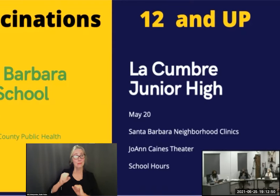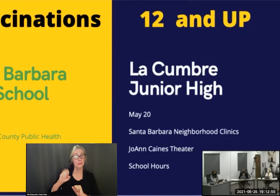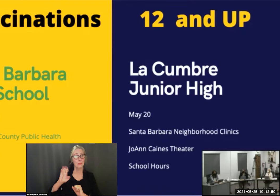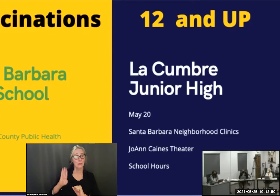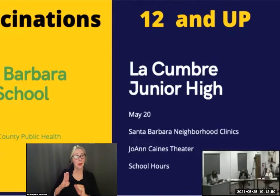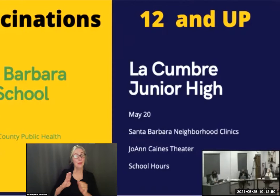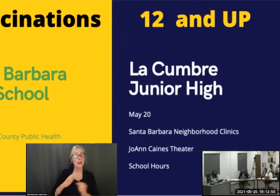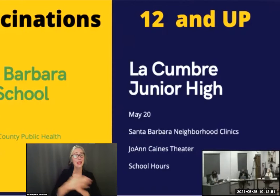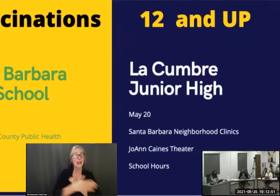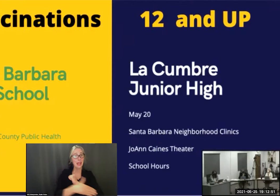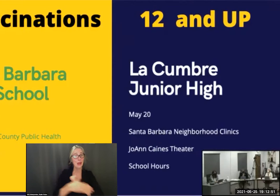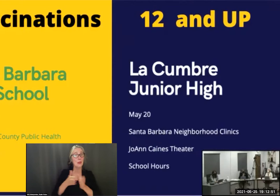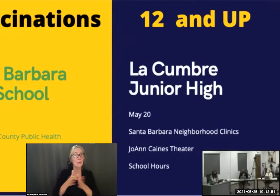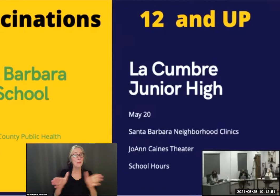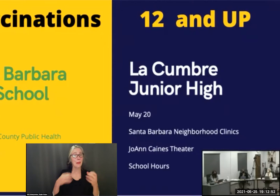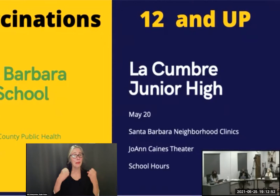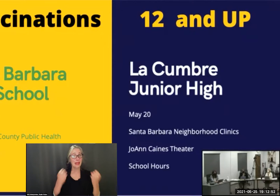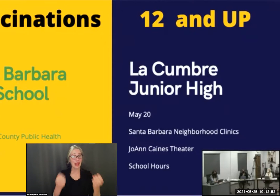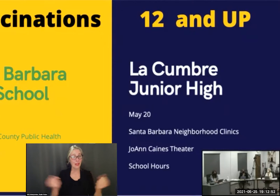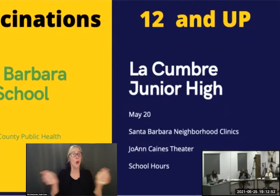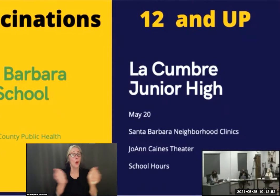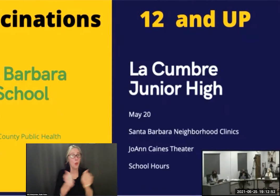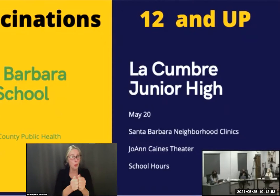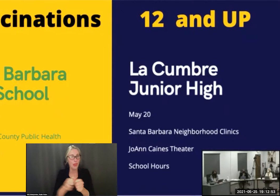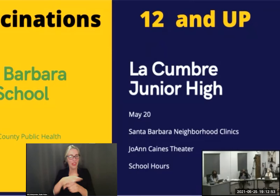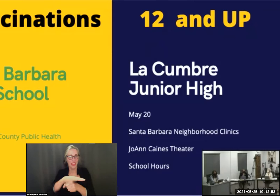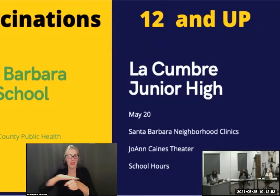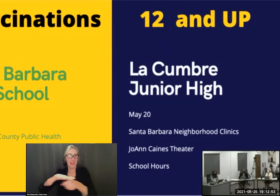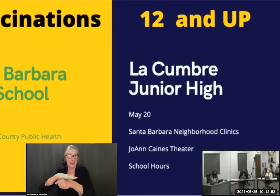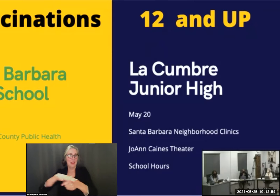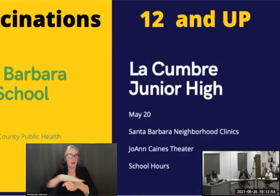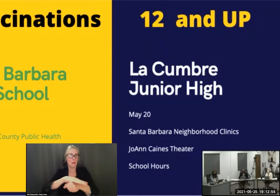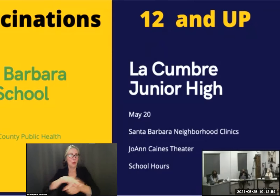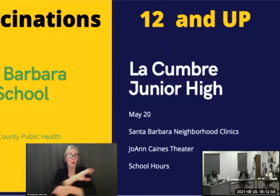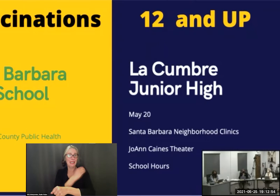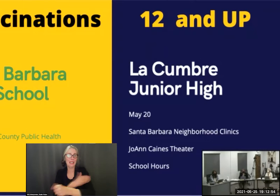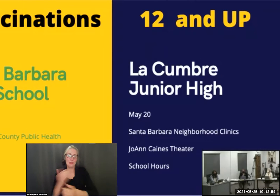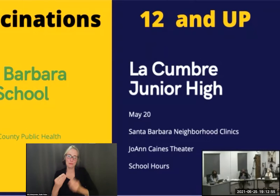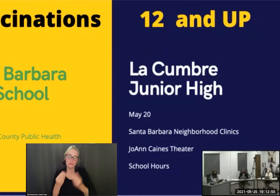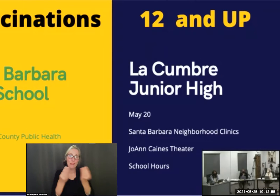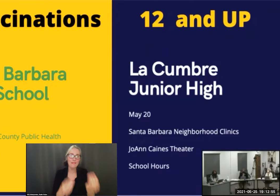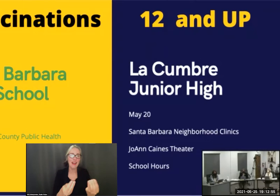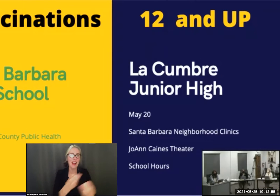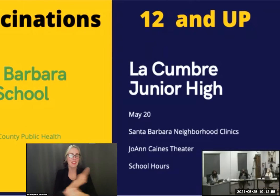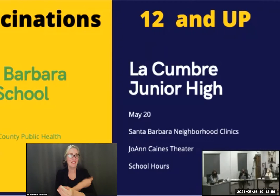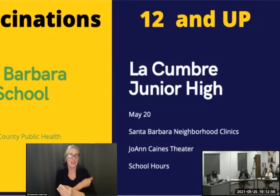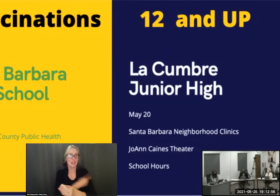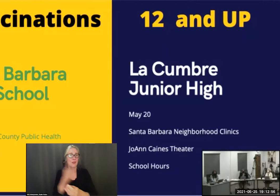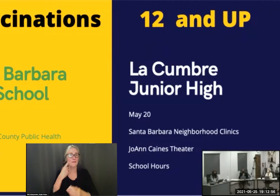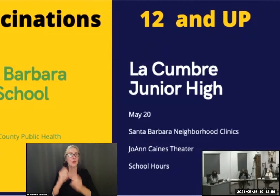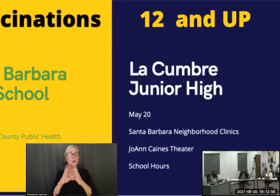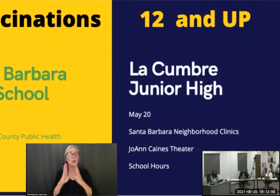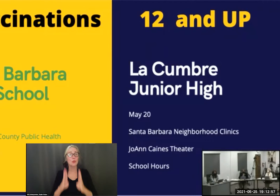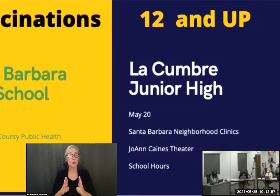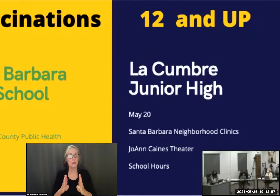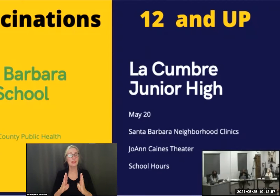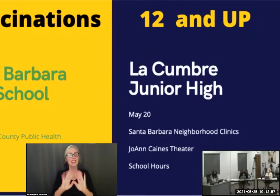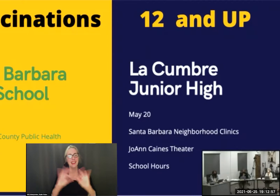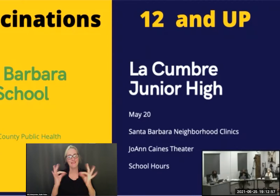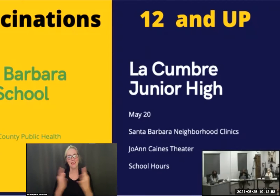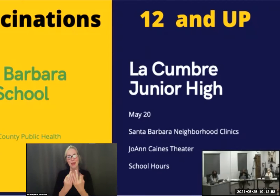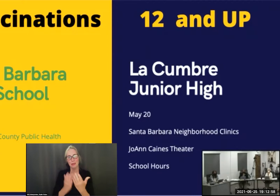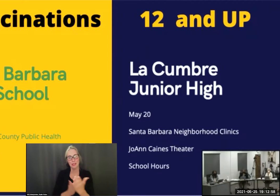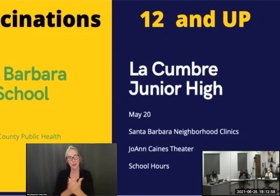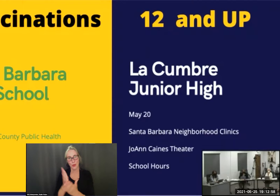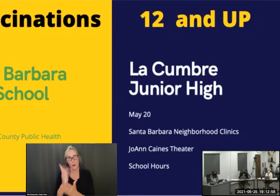comunidad para dar estas clínicas de vacunación a nuestros estudiantes y sus familias a lo largo de esta pandemia. Siguiente diapositiva,